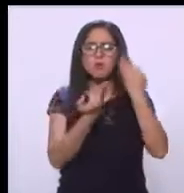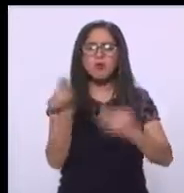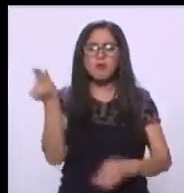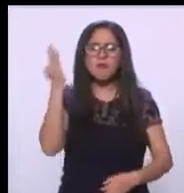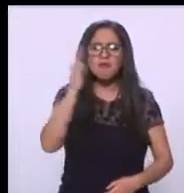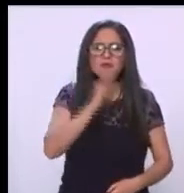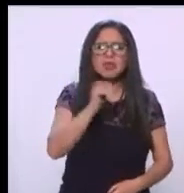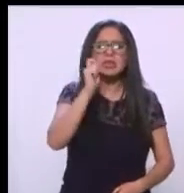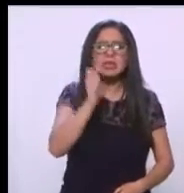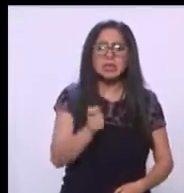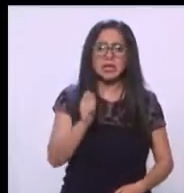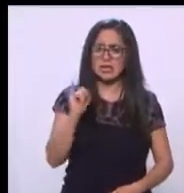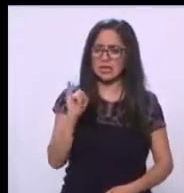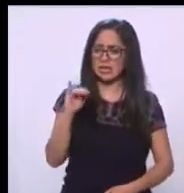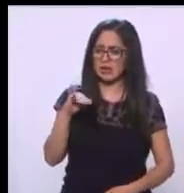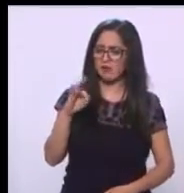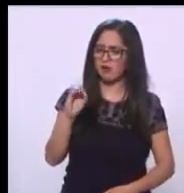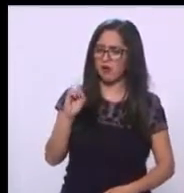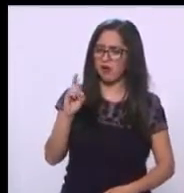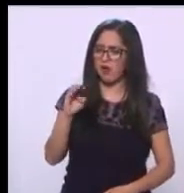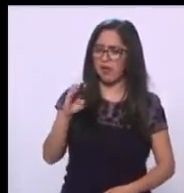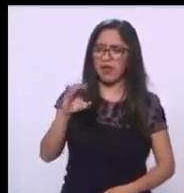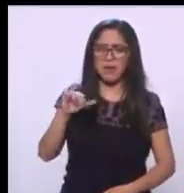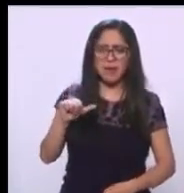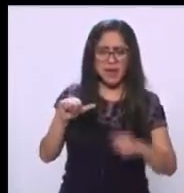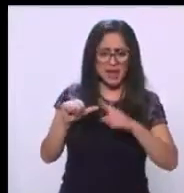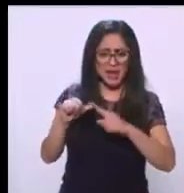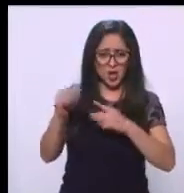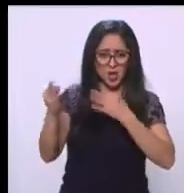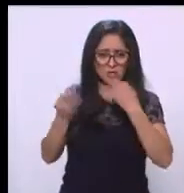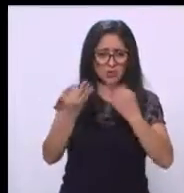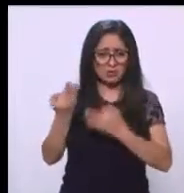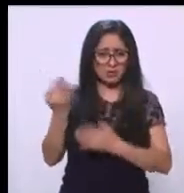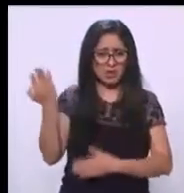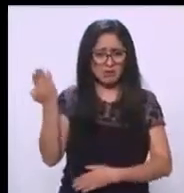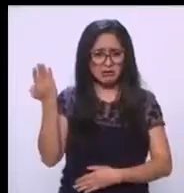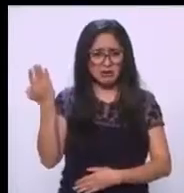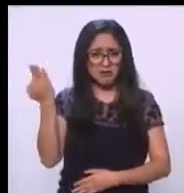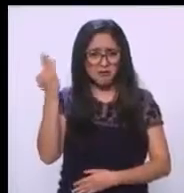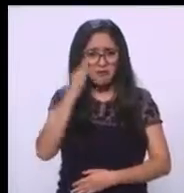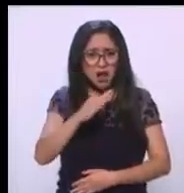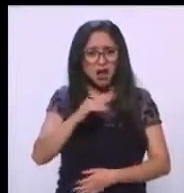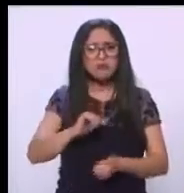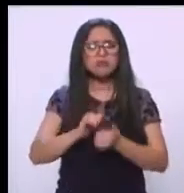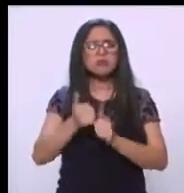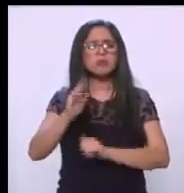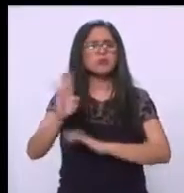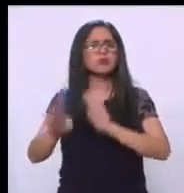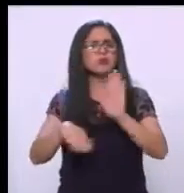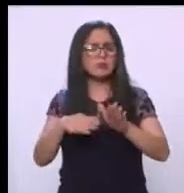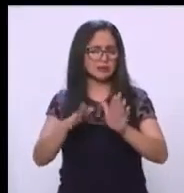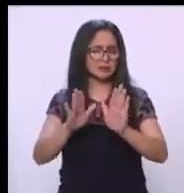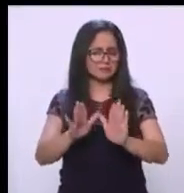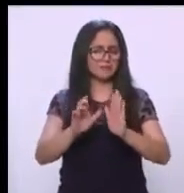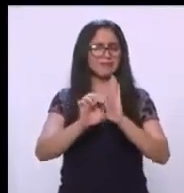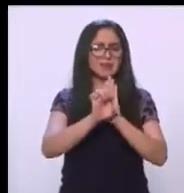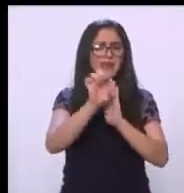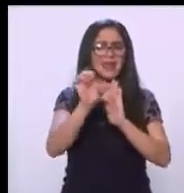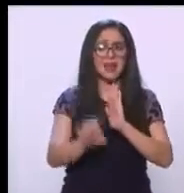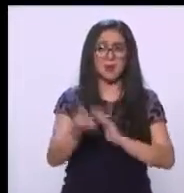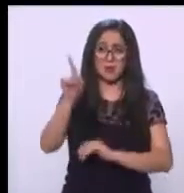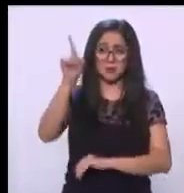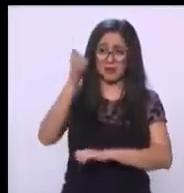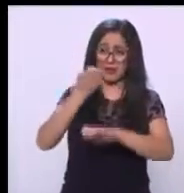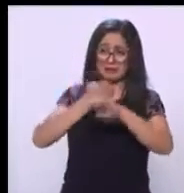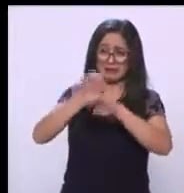la infodemia mata, como el virus. Por ejemplo, hubo casos en el Estado de México donde se